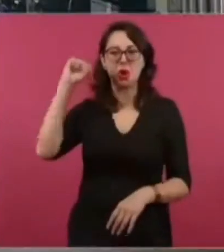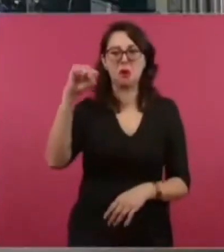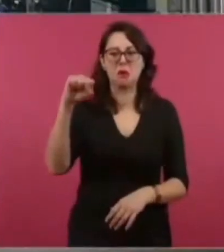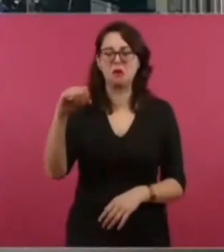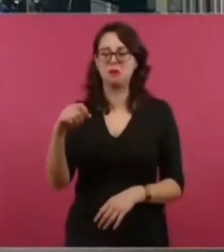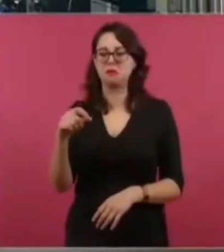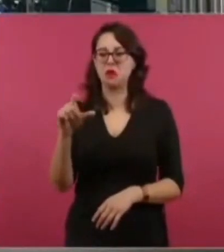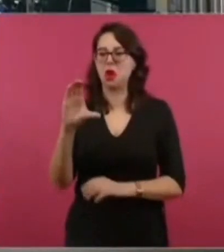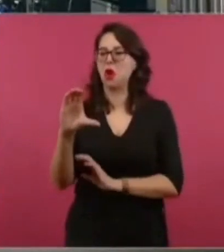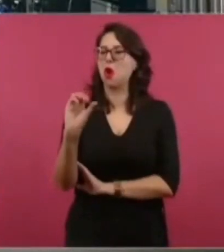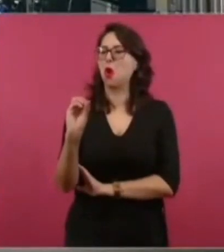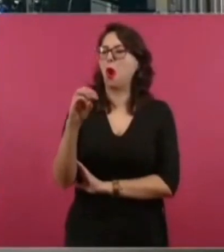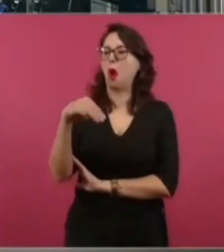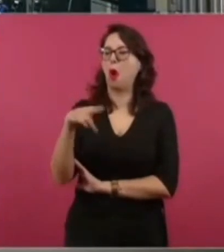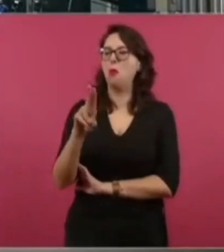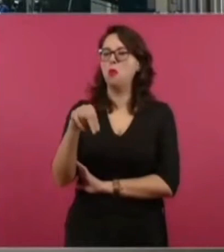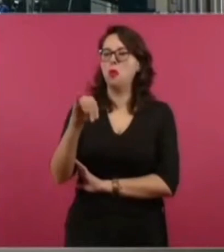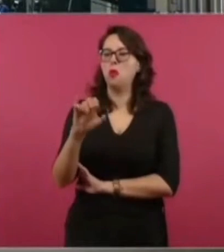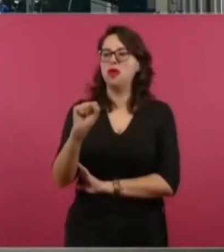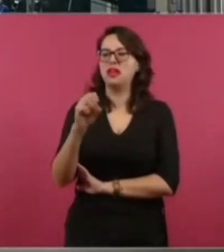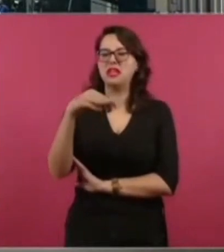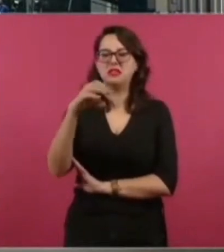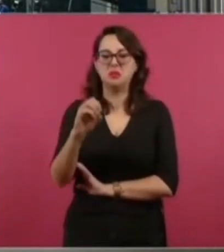La política es un noble oficio.